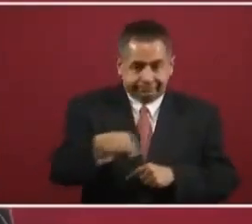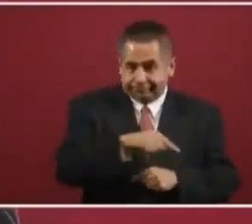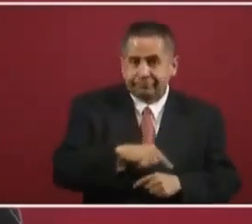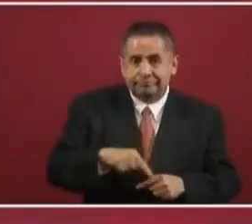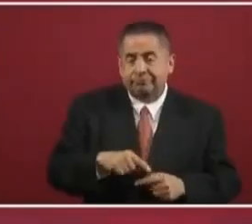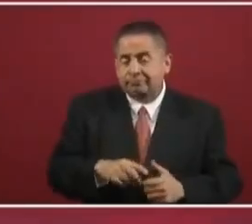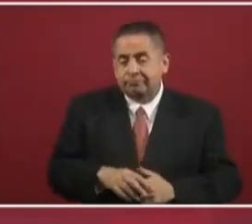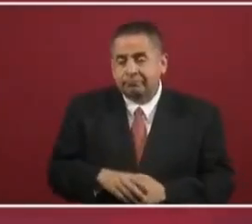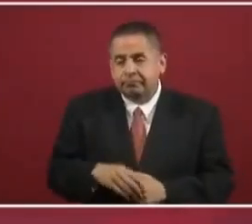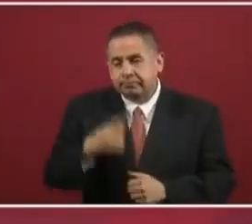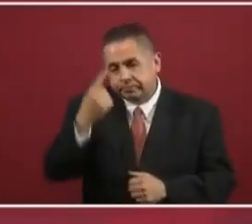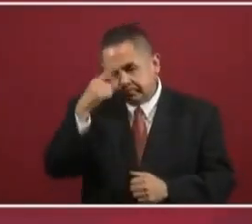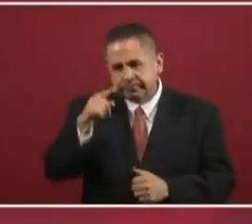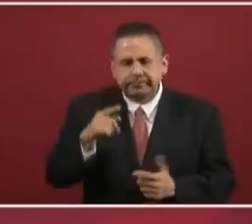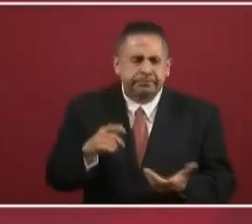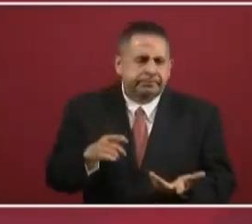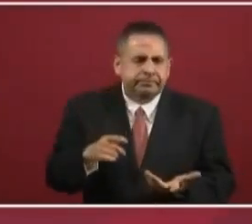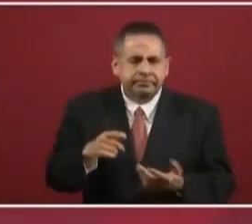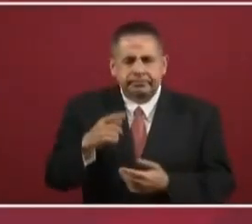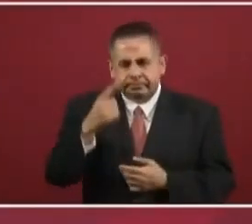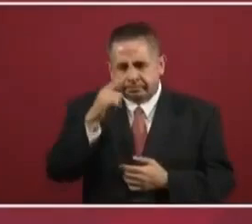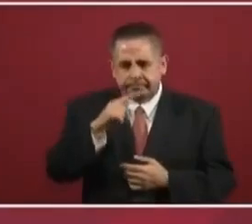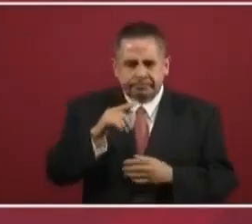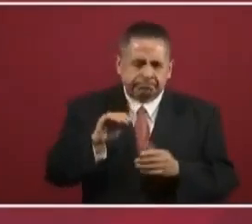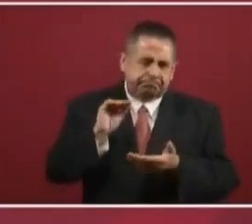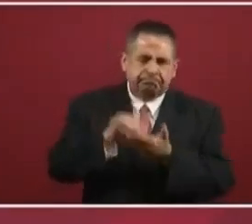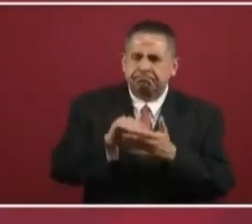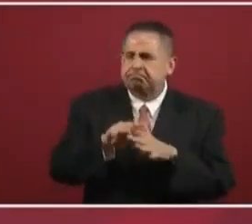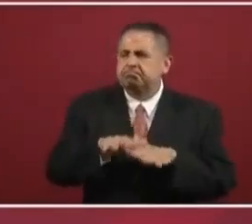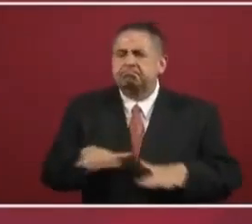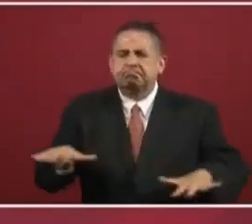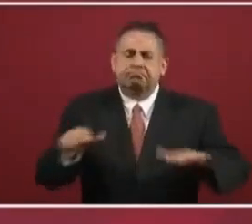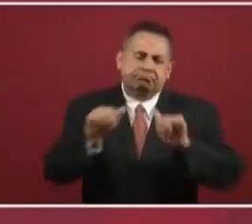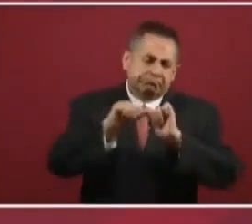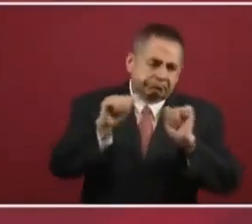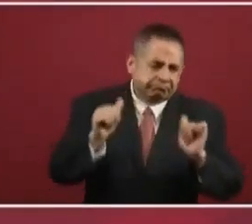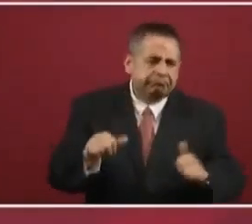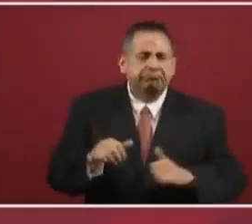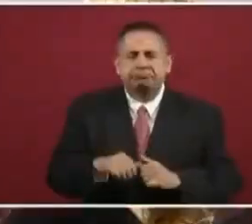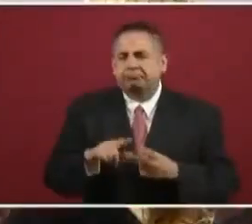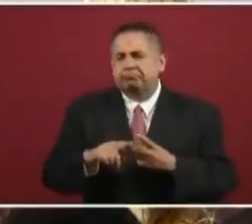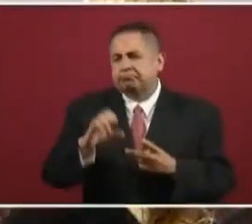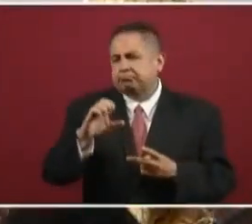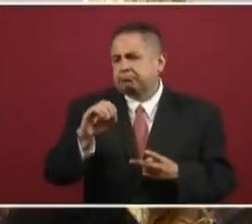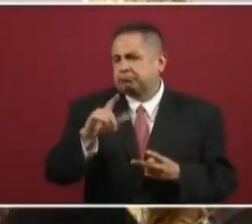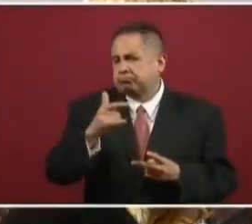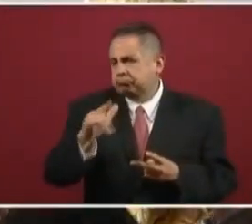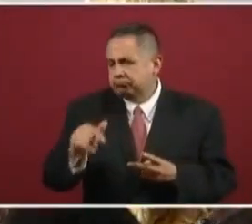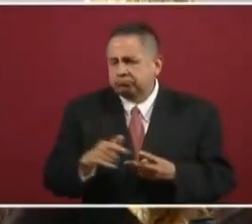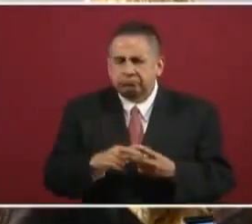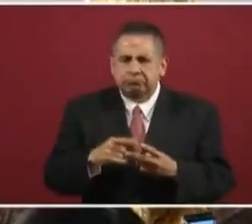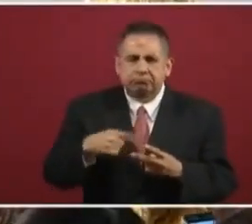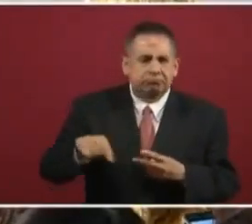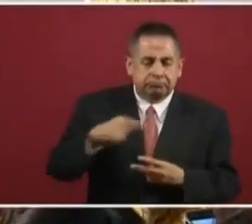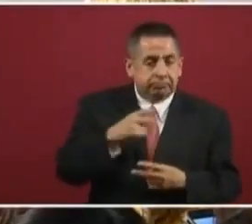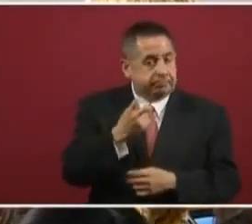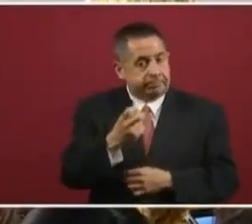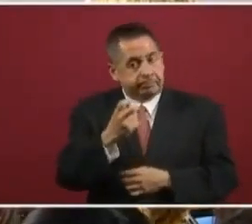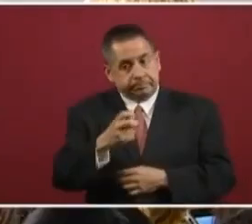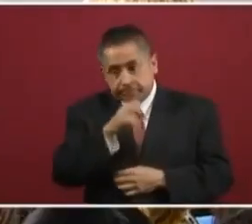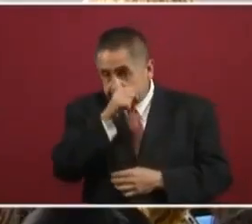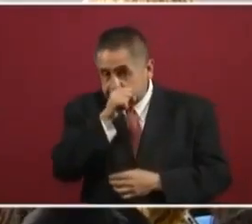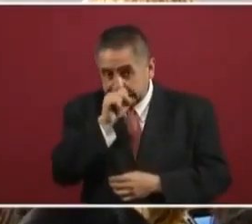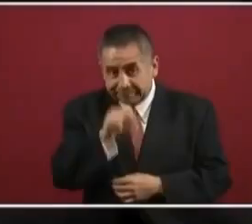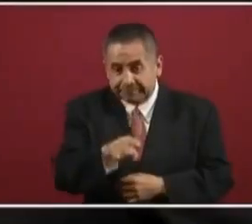hectáreas para el arte la ecología porque precisamente